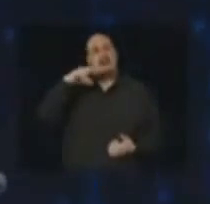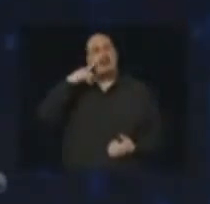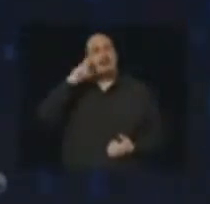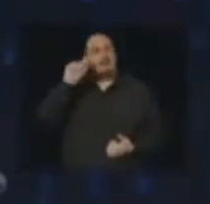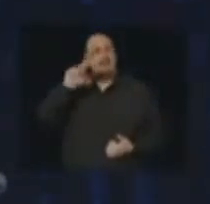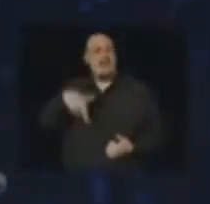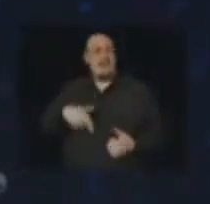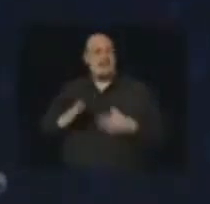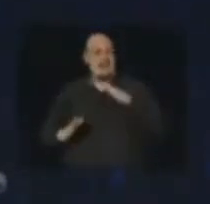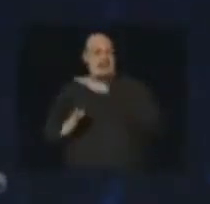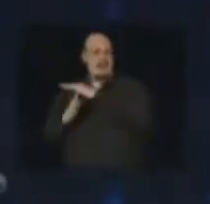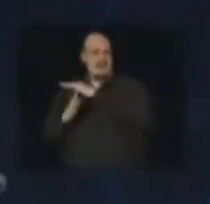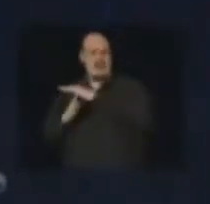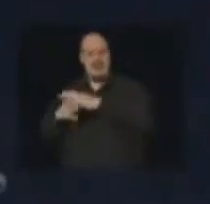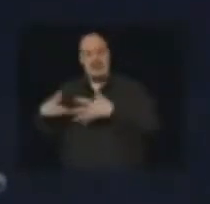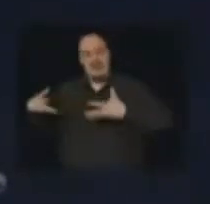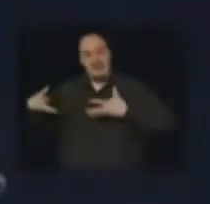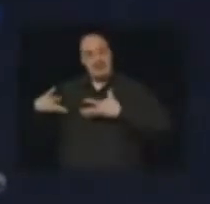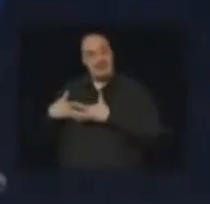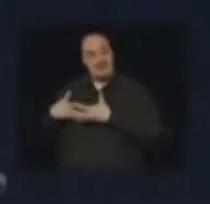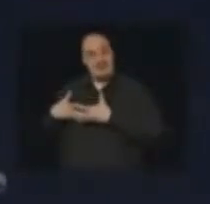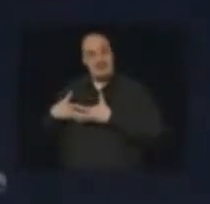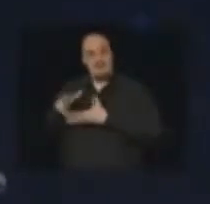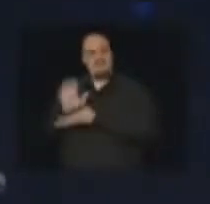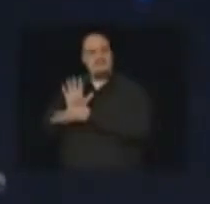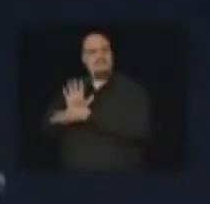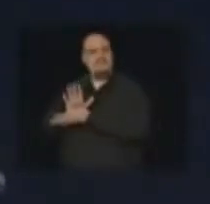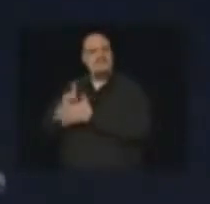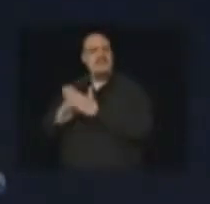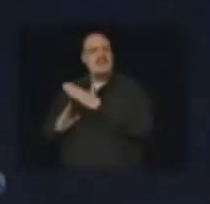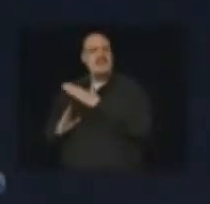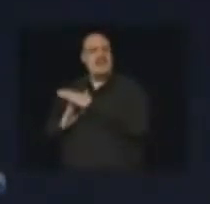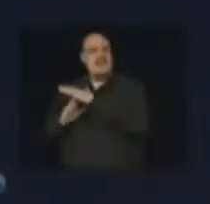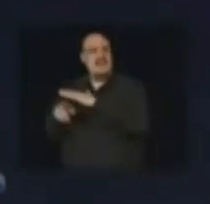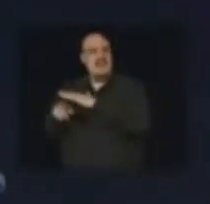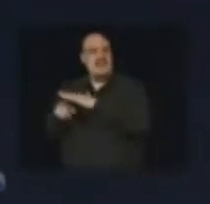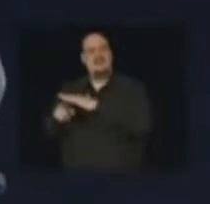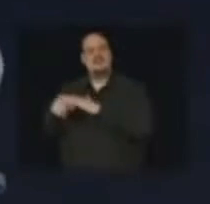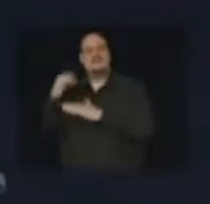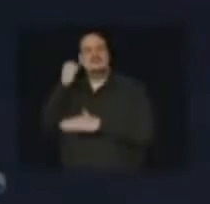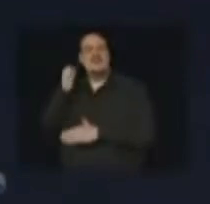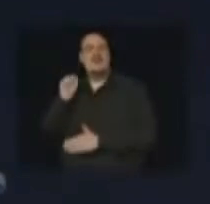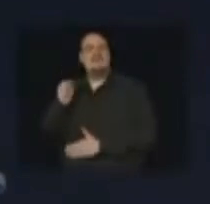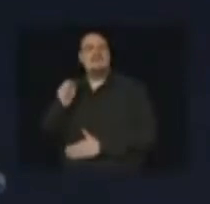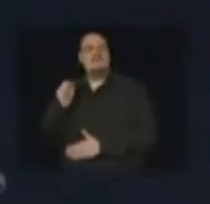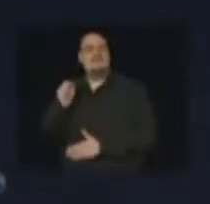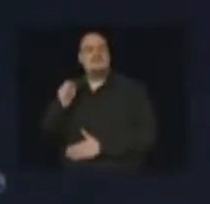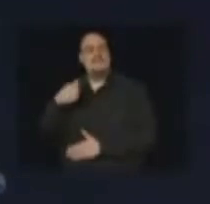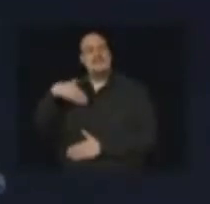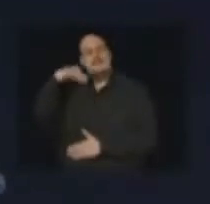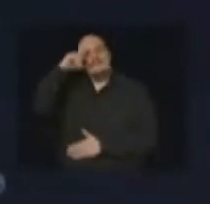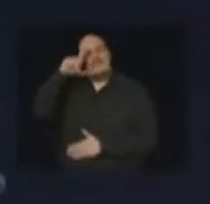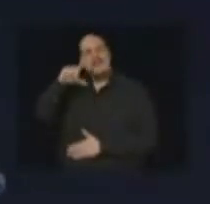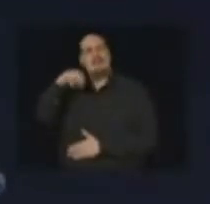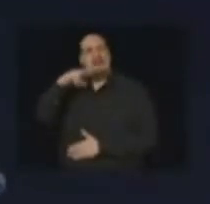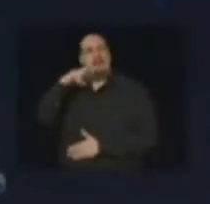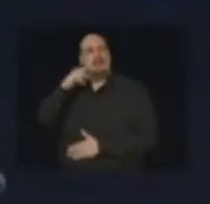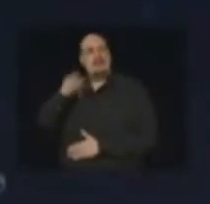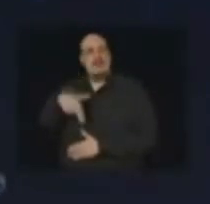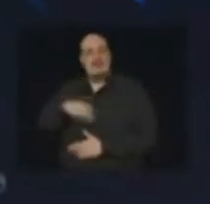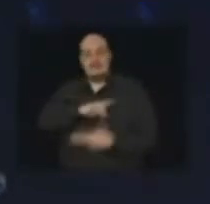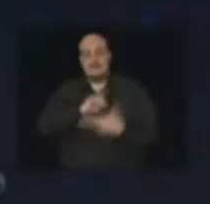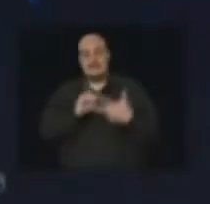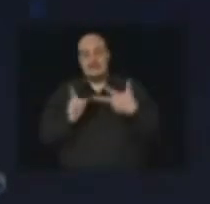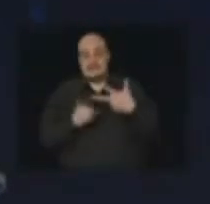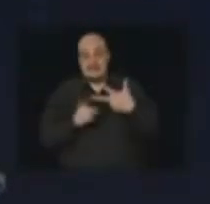a los empresarios. También aseguró que propondrá escuchas entre procesados y sus abogados